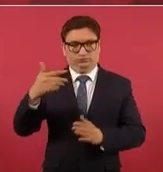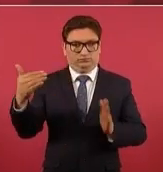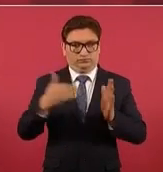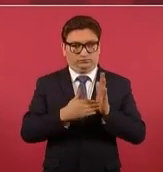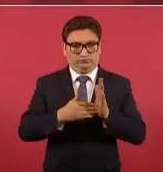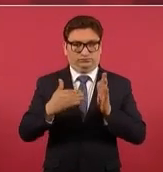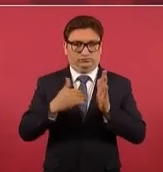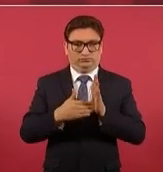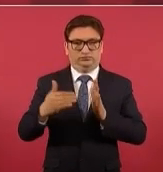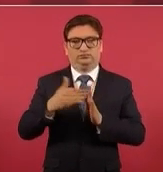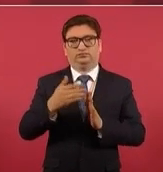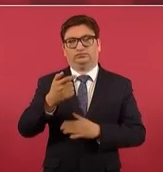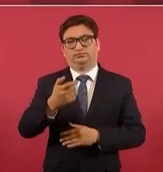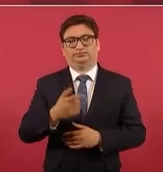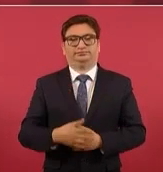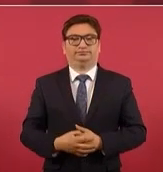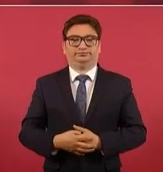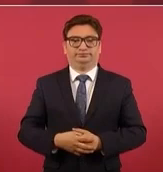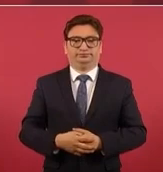7,000 millones de pesos.